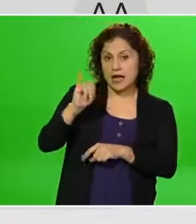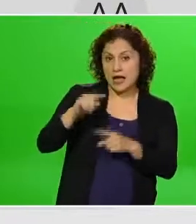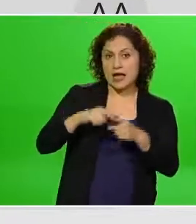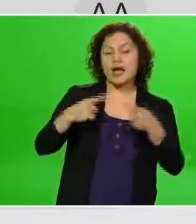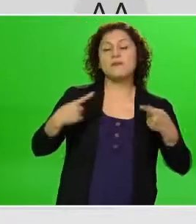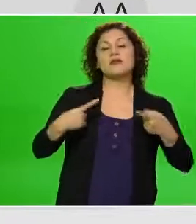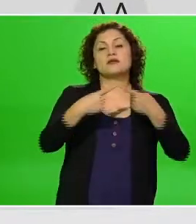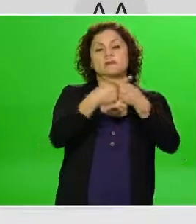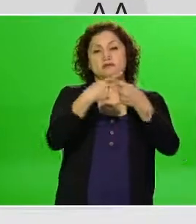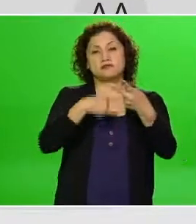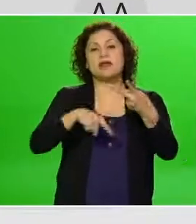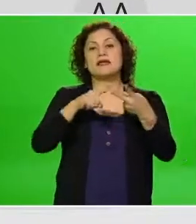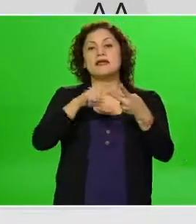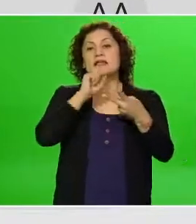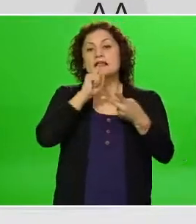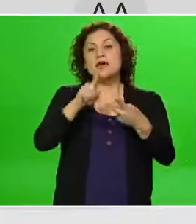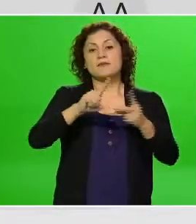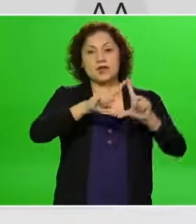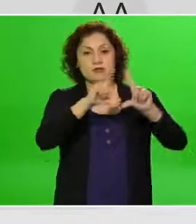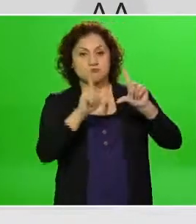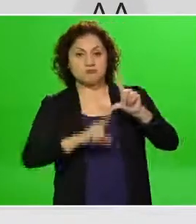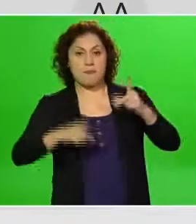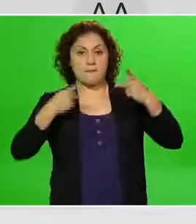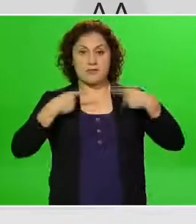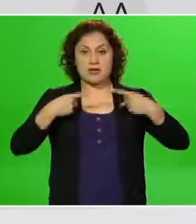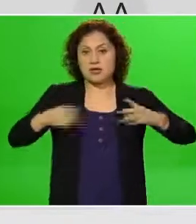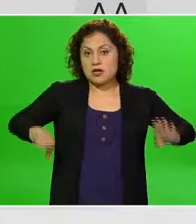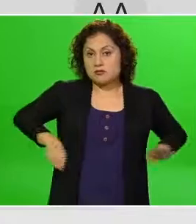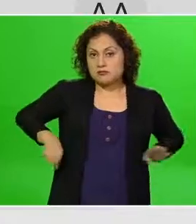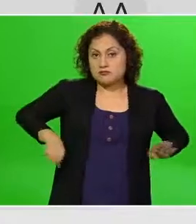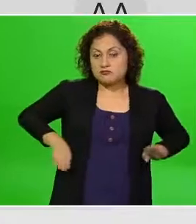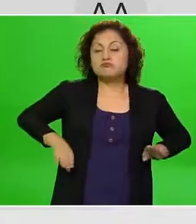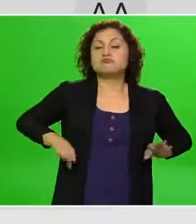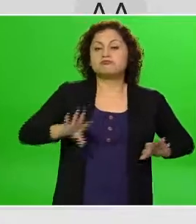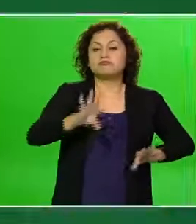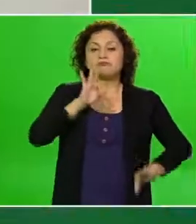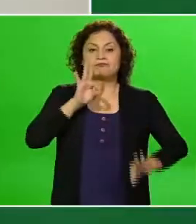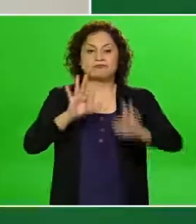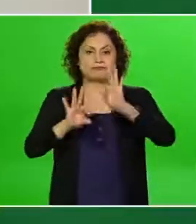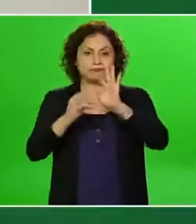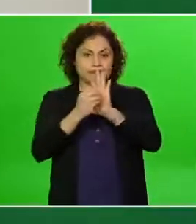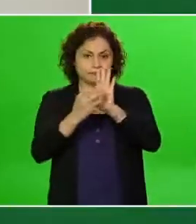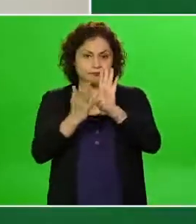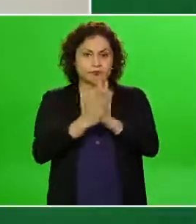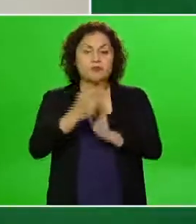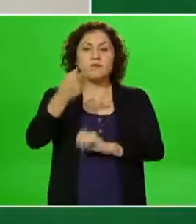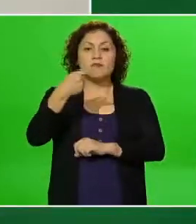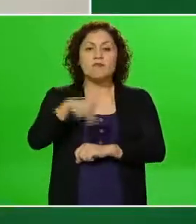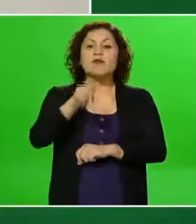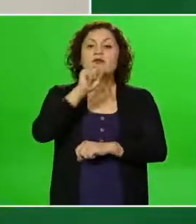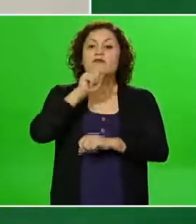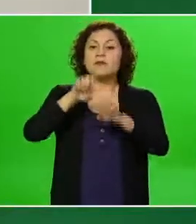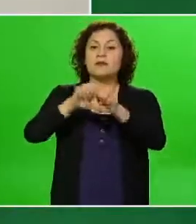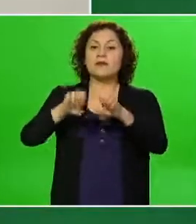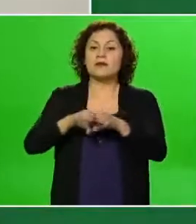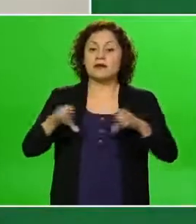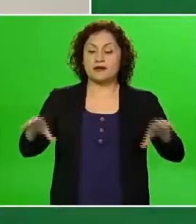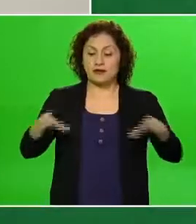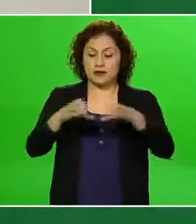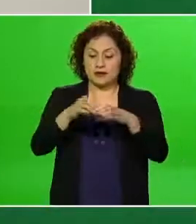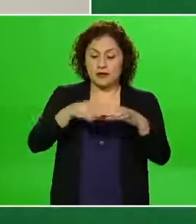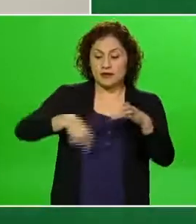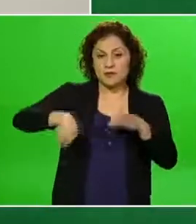la población en México, pero también todos los equipos técnicos y los expertos están recibiendo